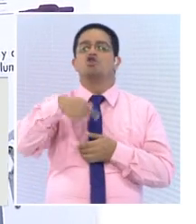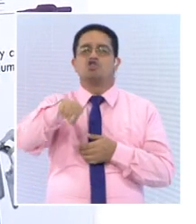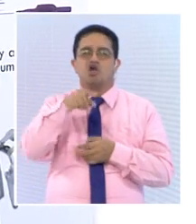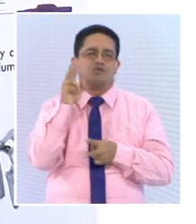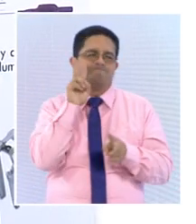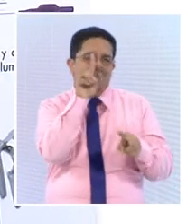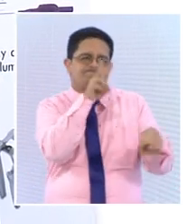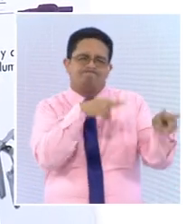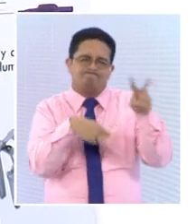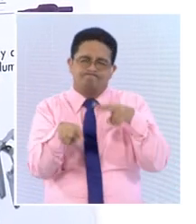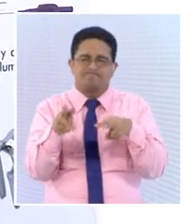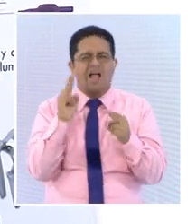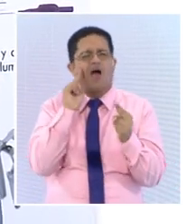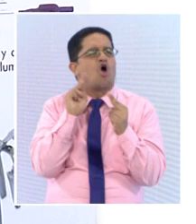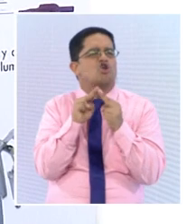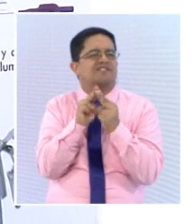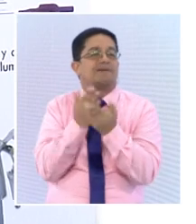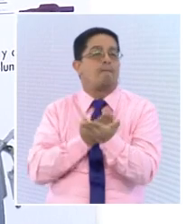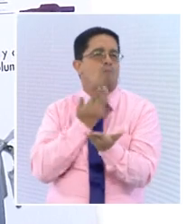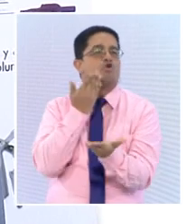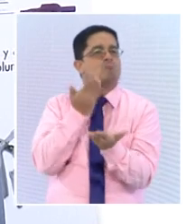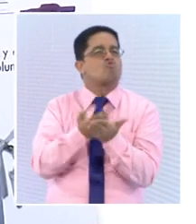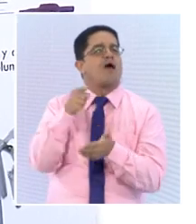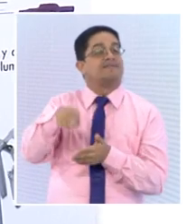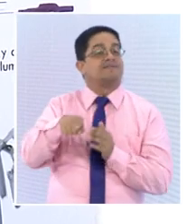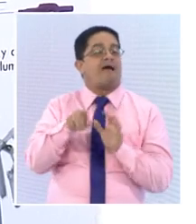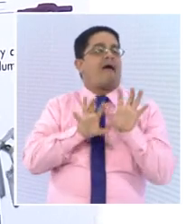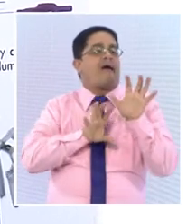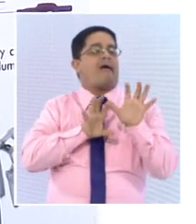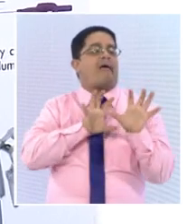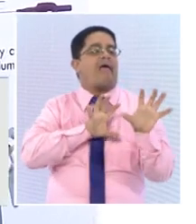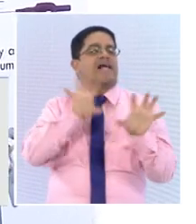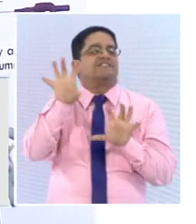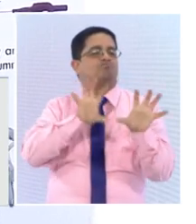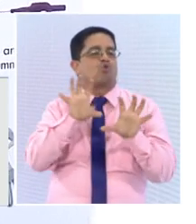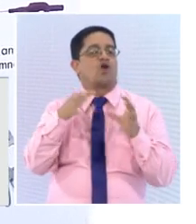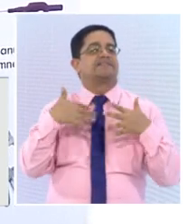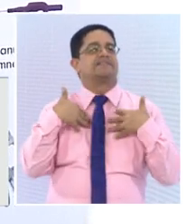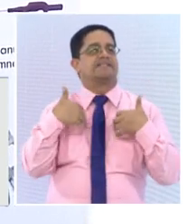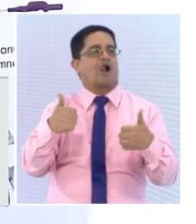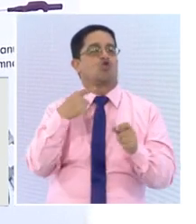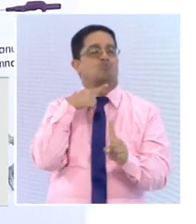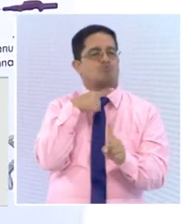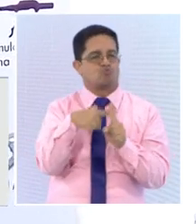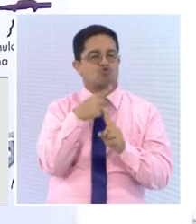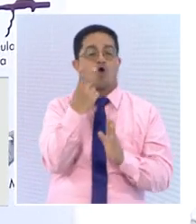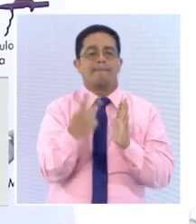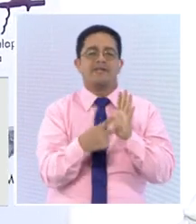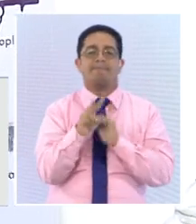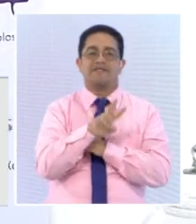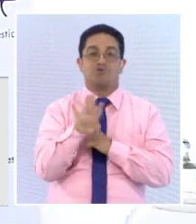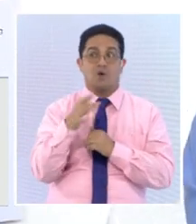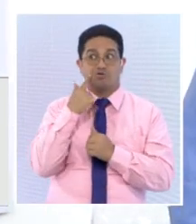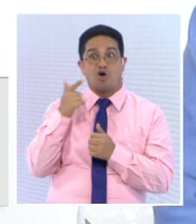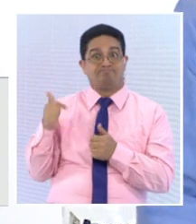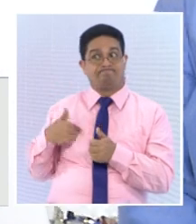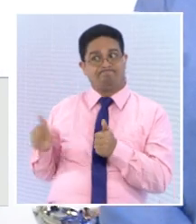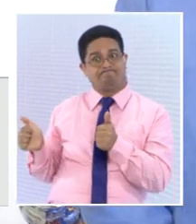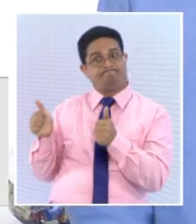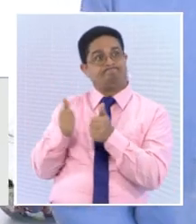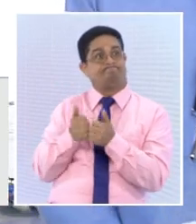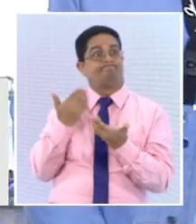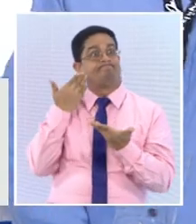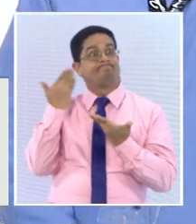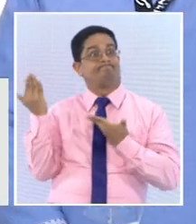conocer un poco las propuestas que traen en esta edición de la Expo Salud Plus 2024. En esta oportunidad me acompaña el señor